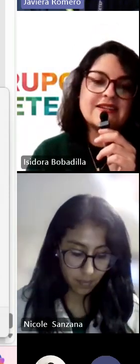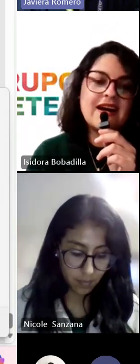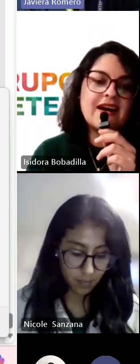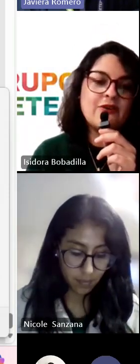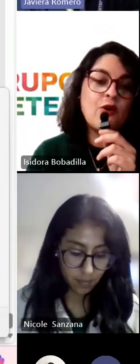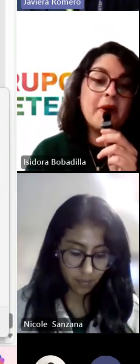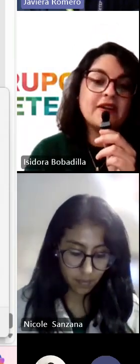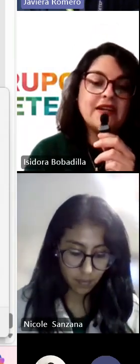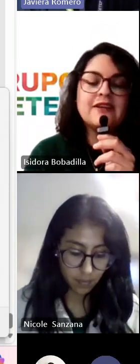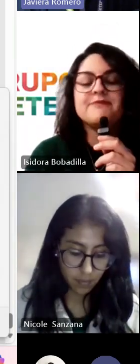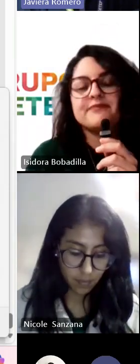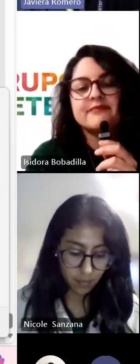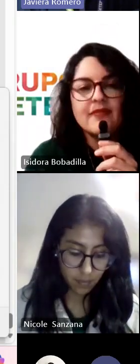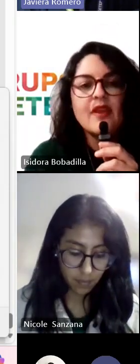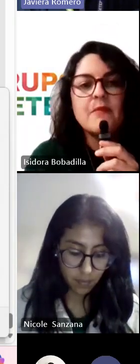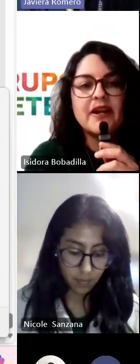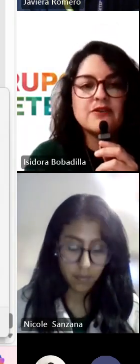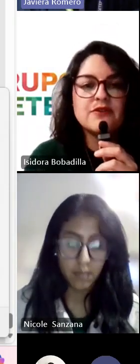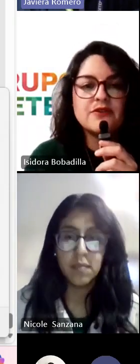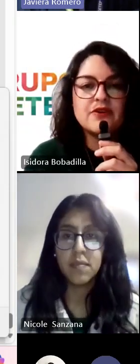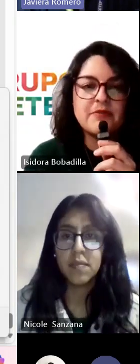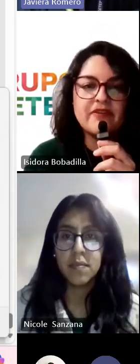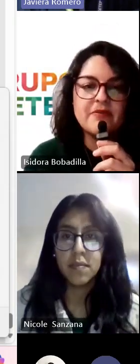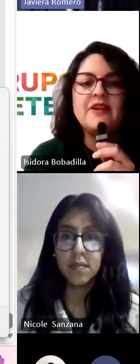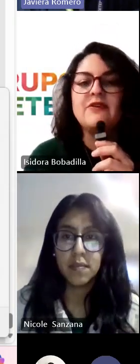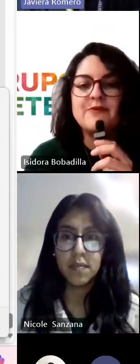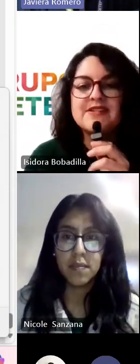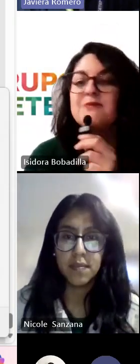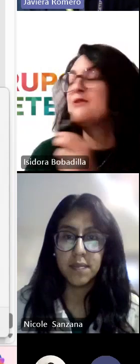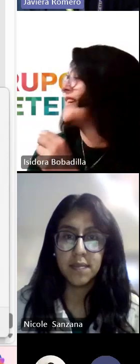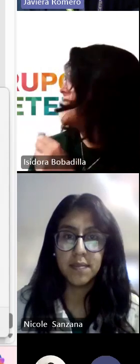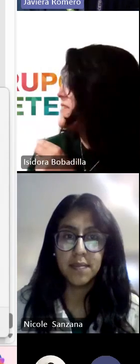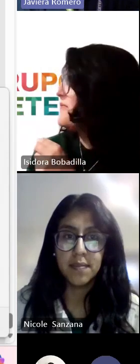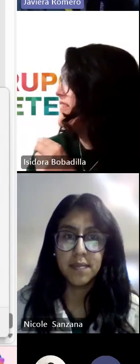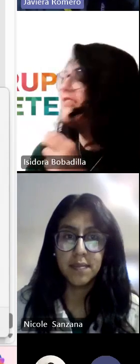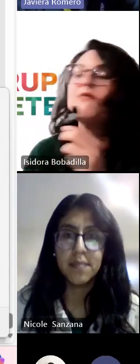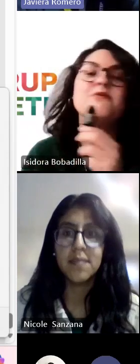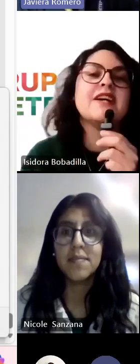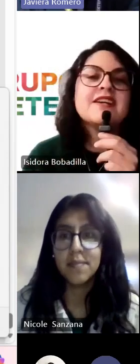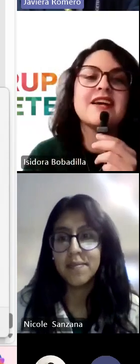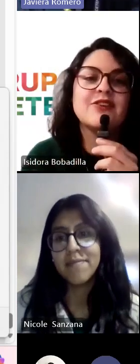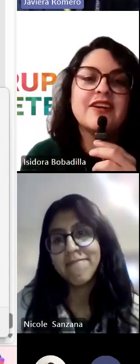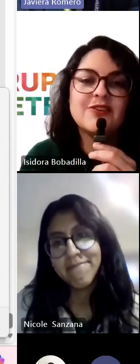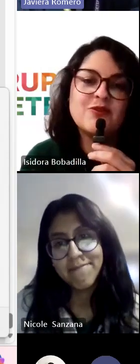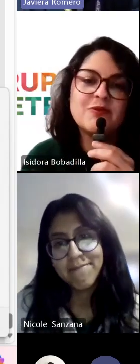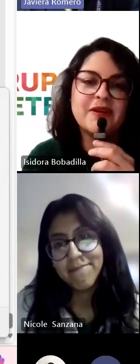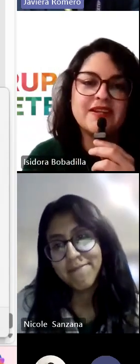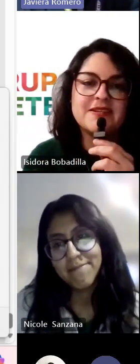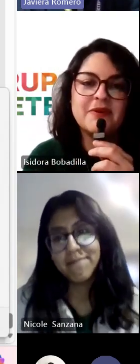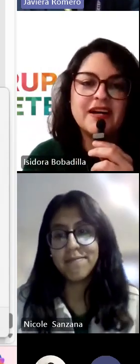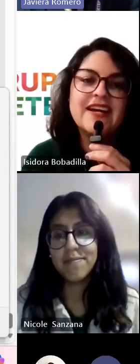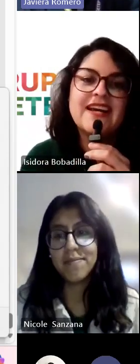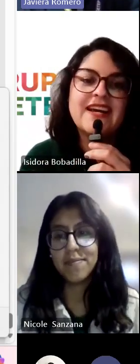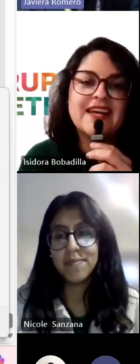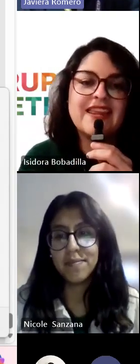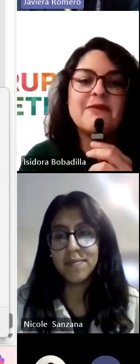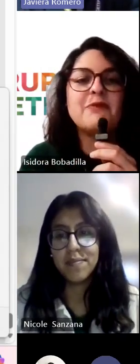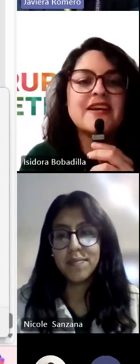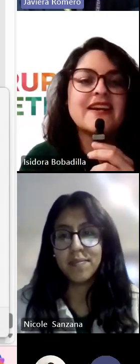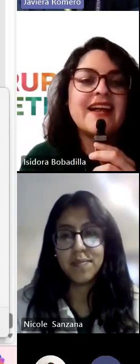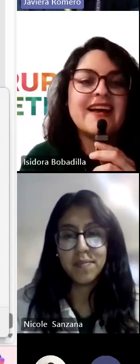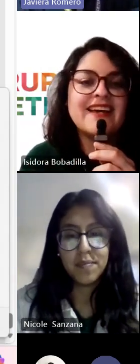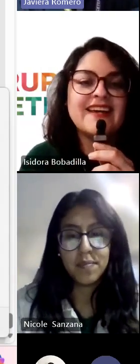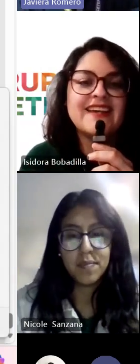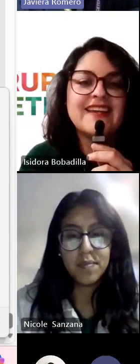quieran realizar o compartir. Para nosotros siempre bienvenido. Así que muchas gracias, Pablo, muchas gracias a todas y a todos por participar